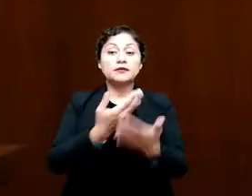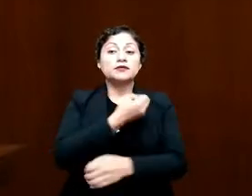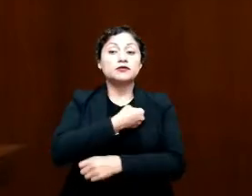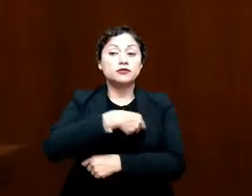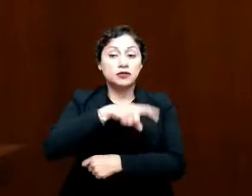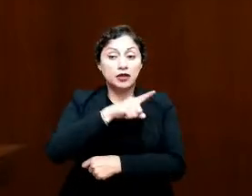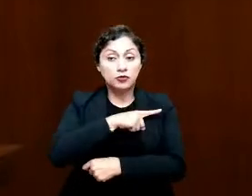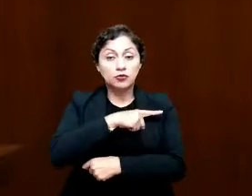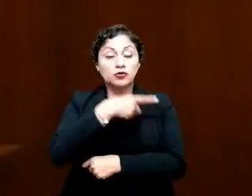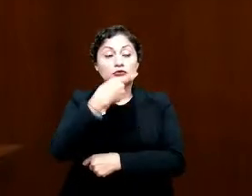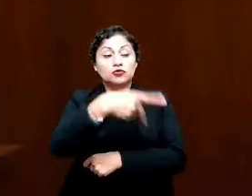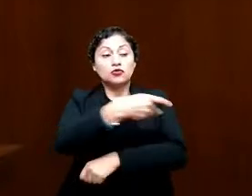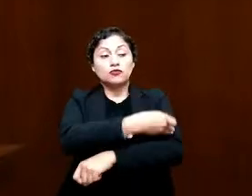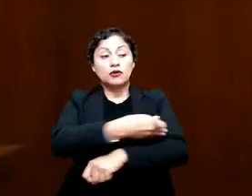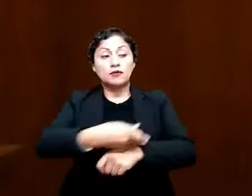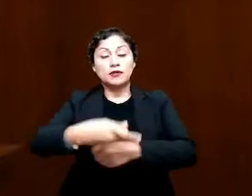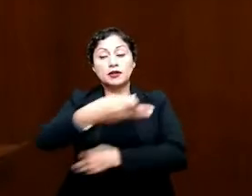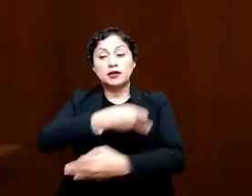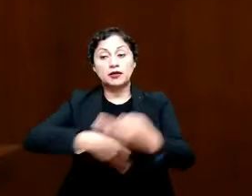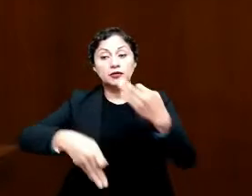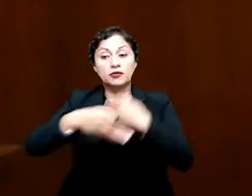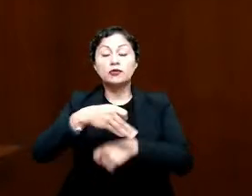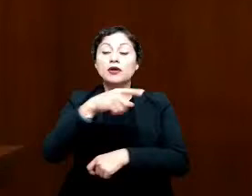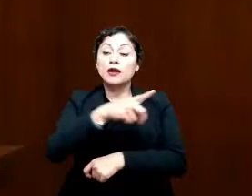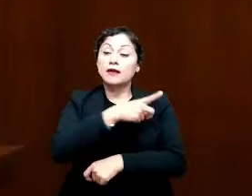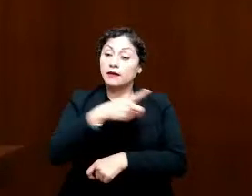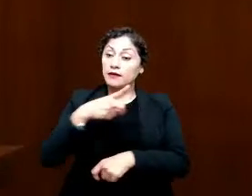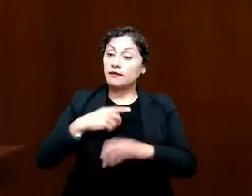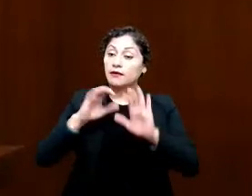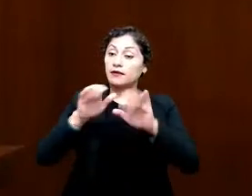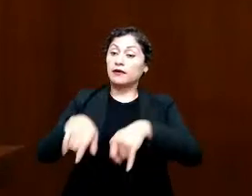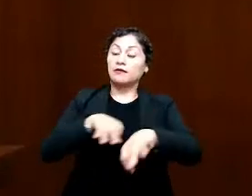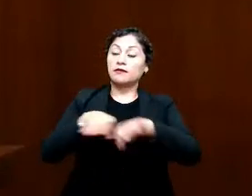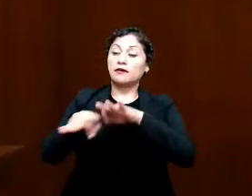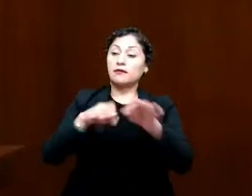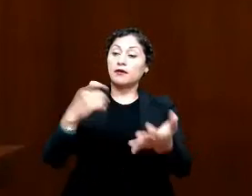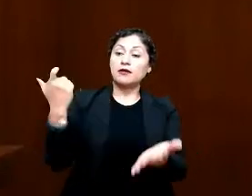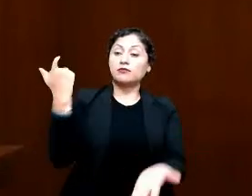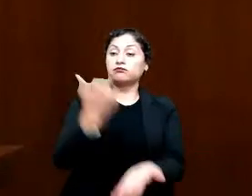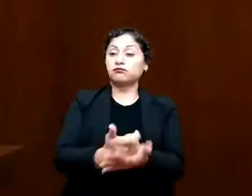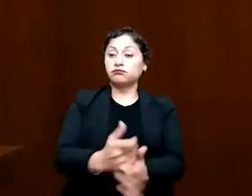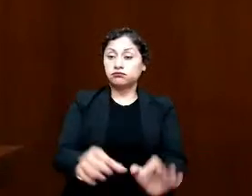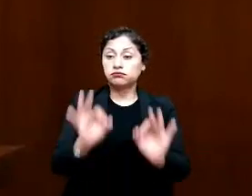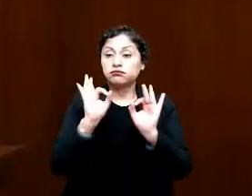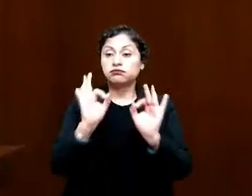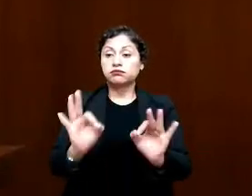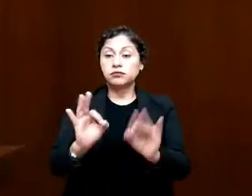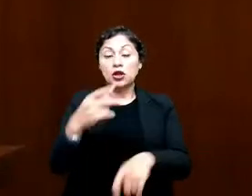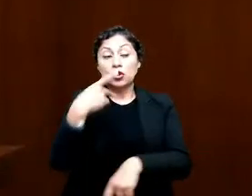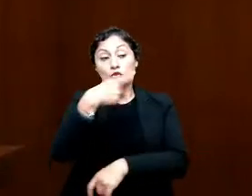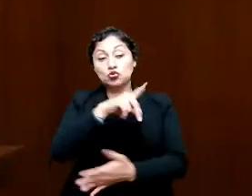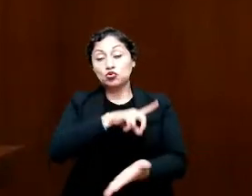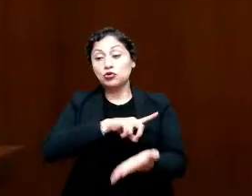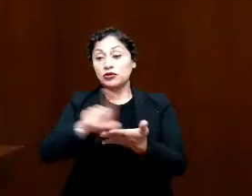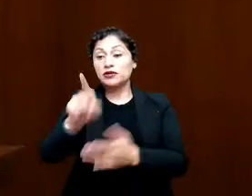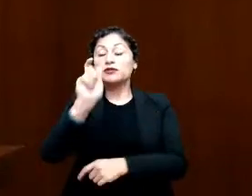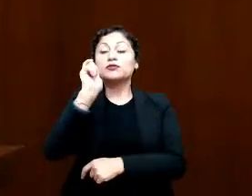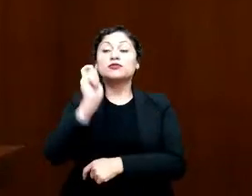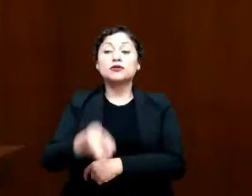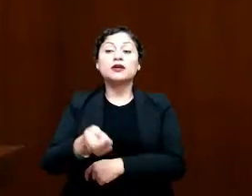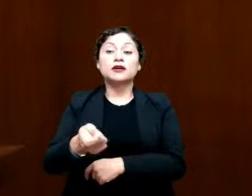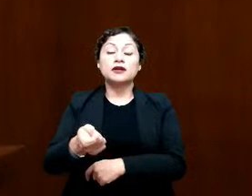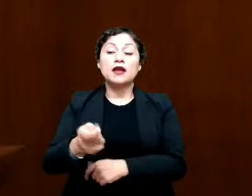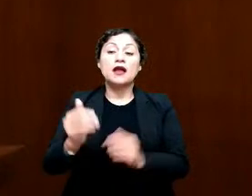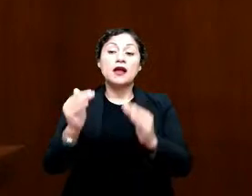sus familias, a tener y mantener un empleo bien remunerado. Tienen derecho también a disfrutar de